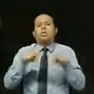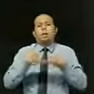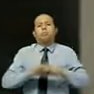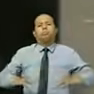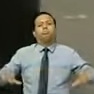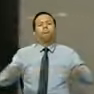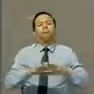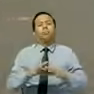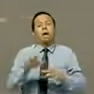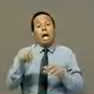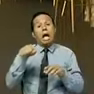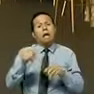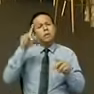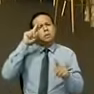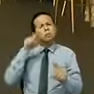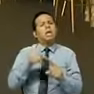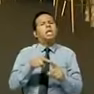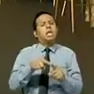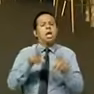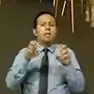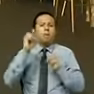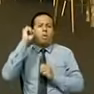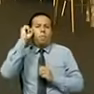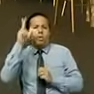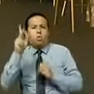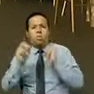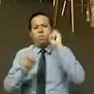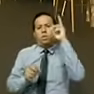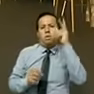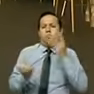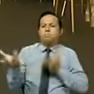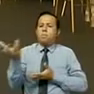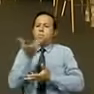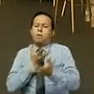evento de opinión. Comenzamos por ahí. En un marco